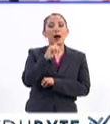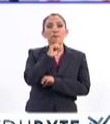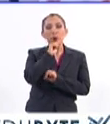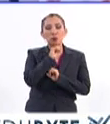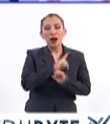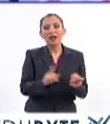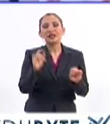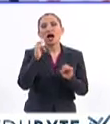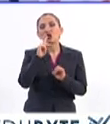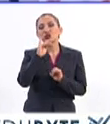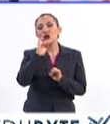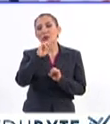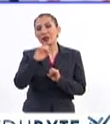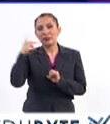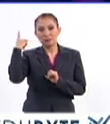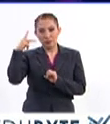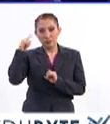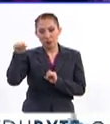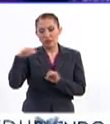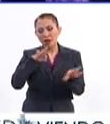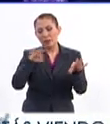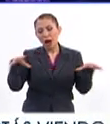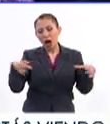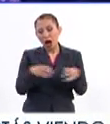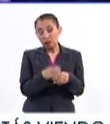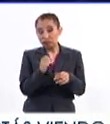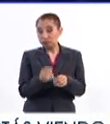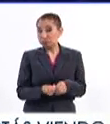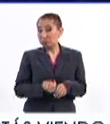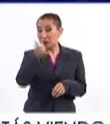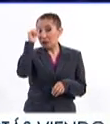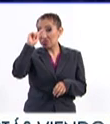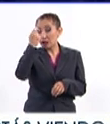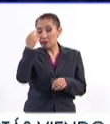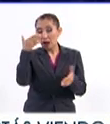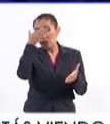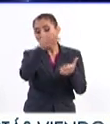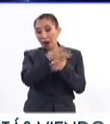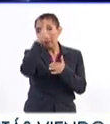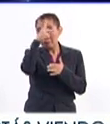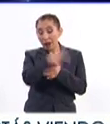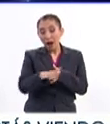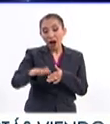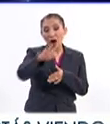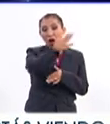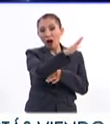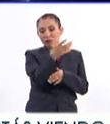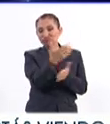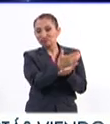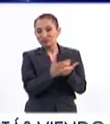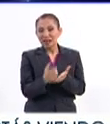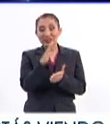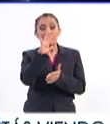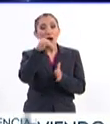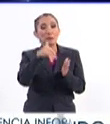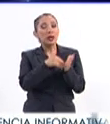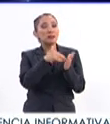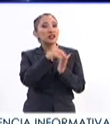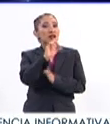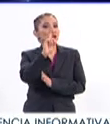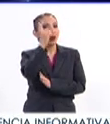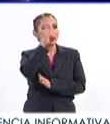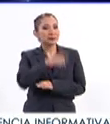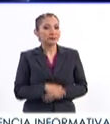Popular Autónoma del Estado de Puebla, trabajan en un hito tecnológico para introducir a México a una economía de $5,000